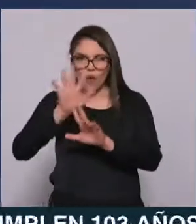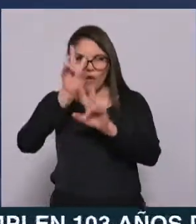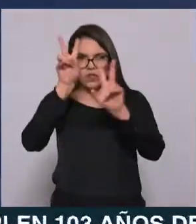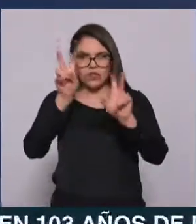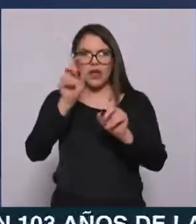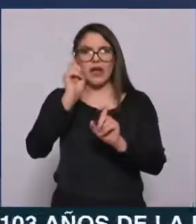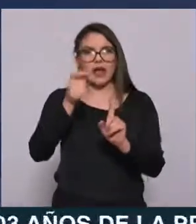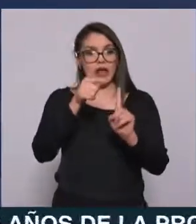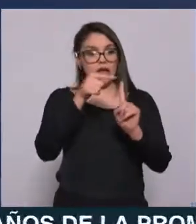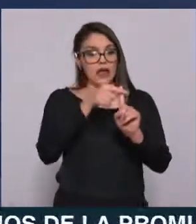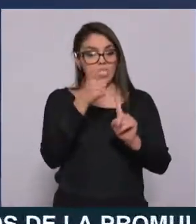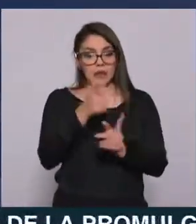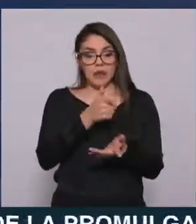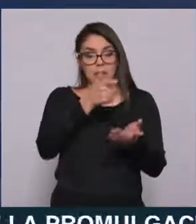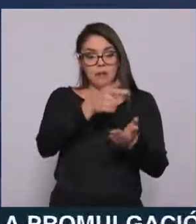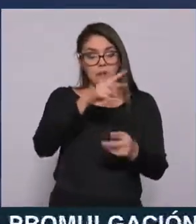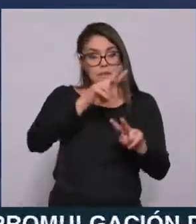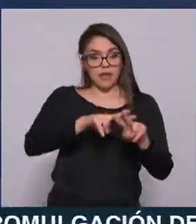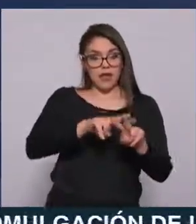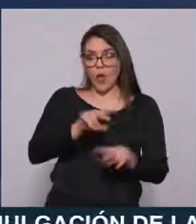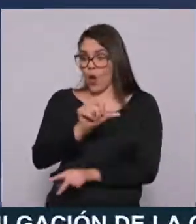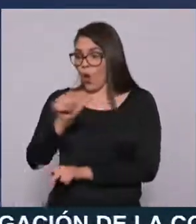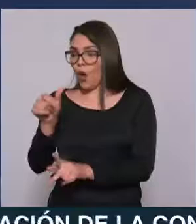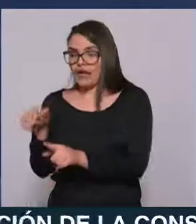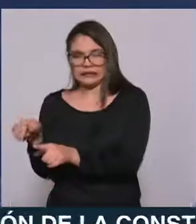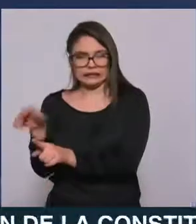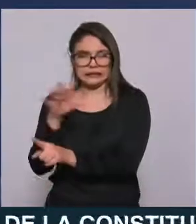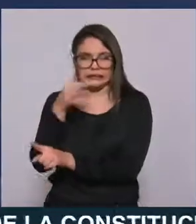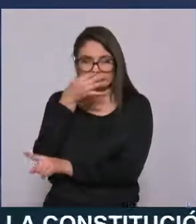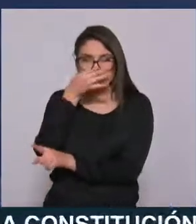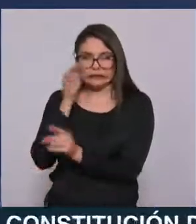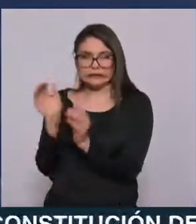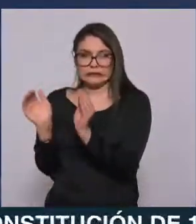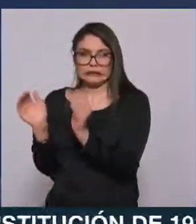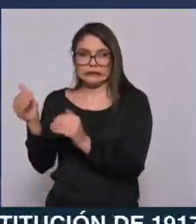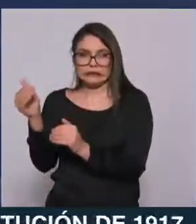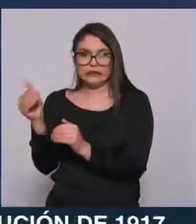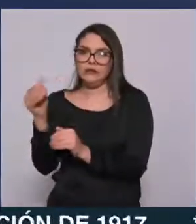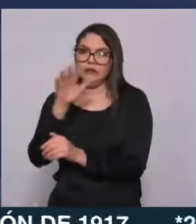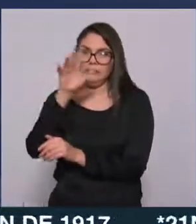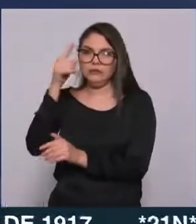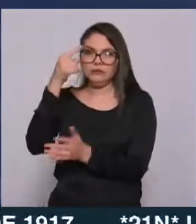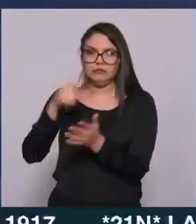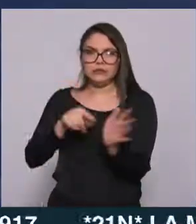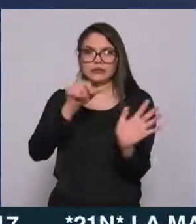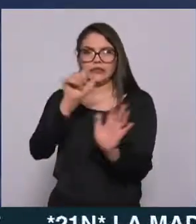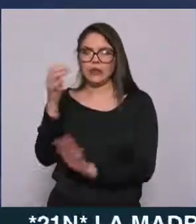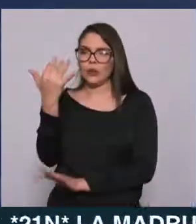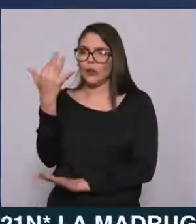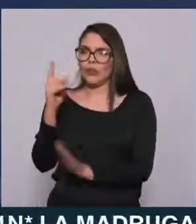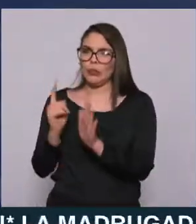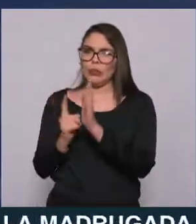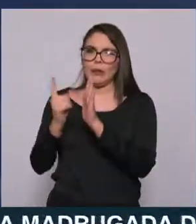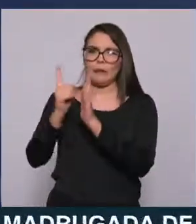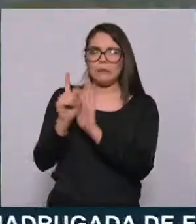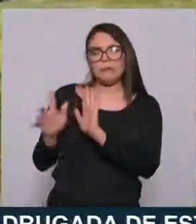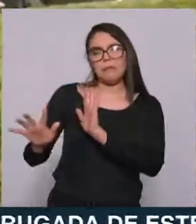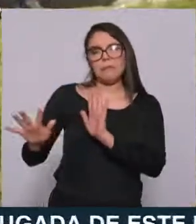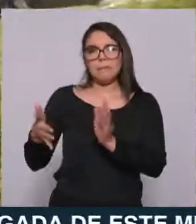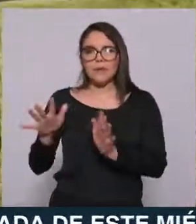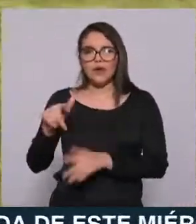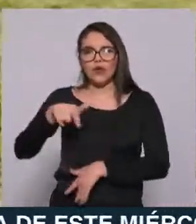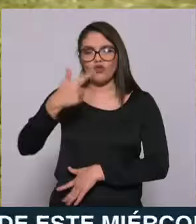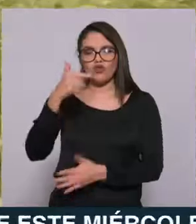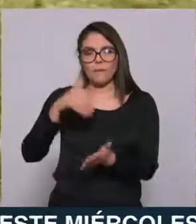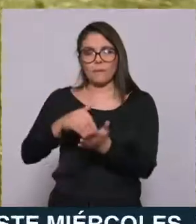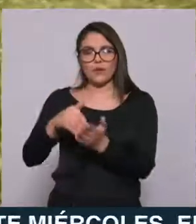hacer un parque y en la otra parte restante chiquita vamos a hacer 1,650 departamentos de más o menos unos 12 millones de